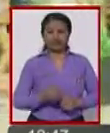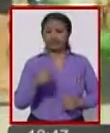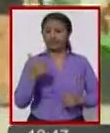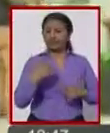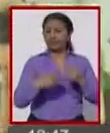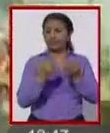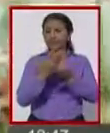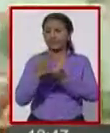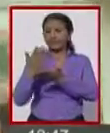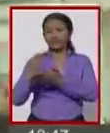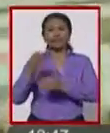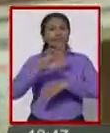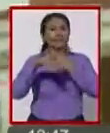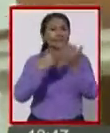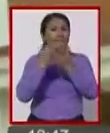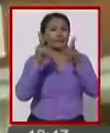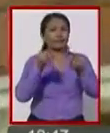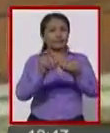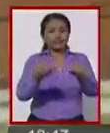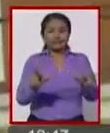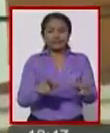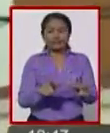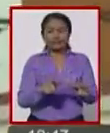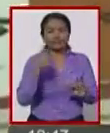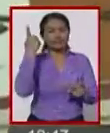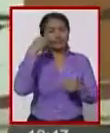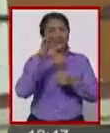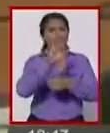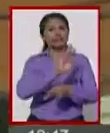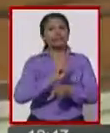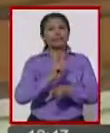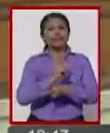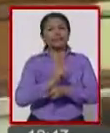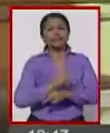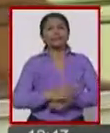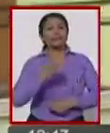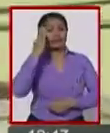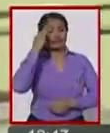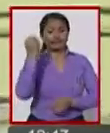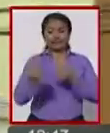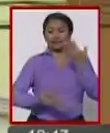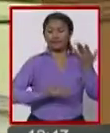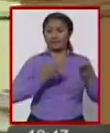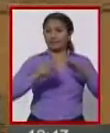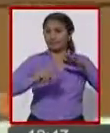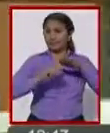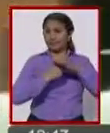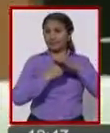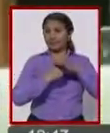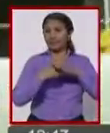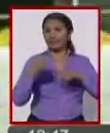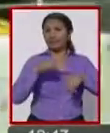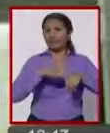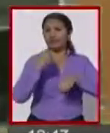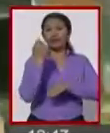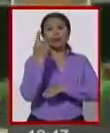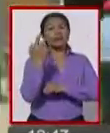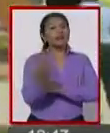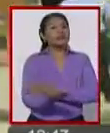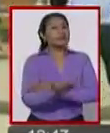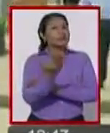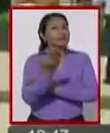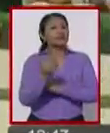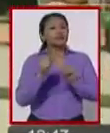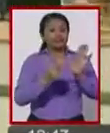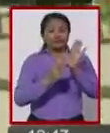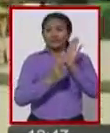y se ha evacuado a todas las personas del lugar como medida de precaución. Se conoce, Edmundo, que el incendio inició cerca de las 11 de la mañana.